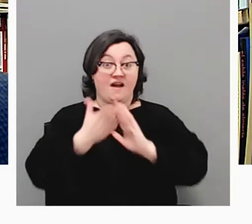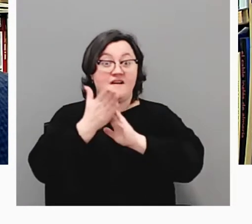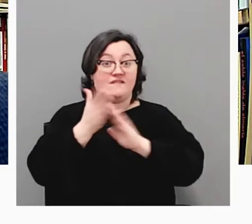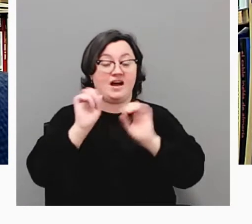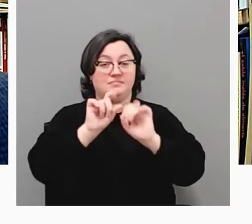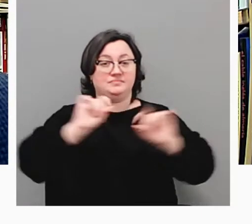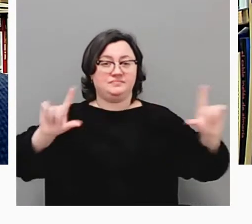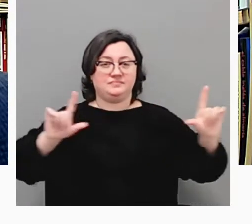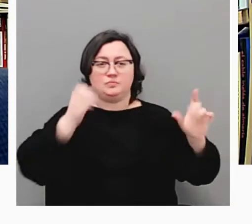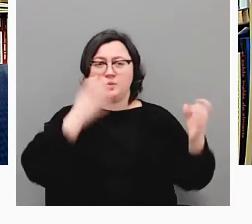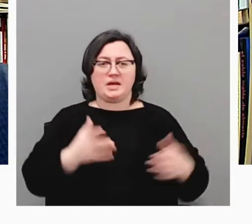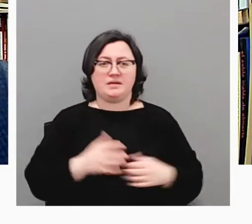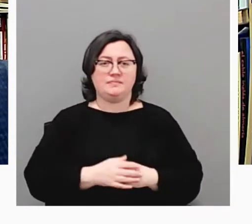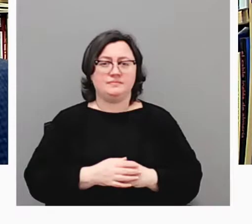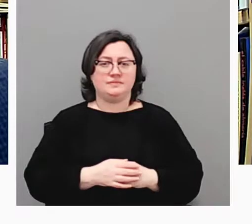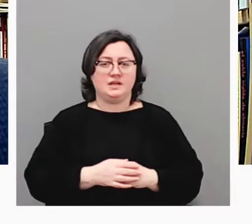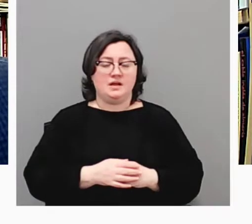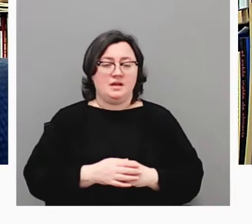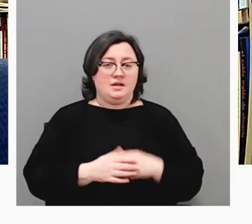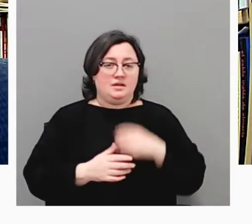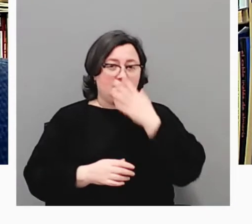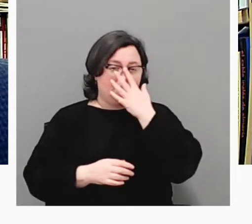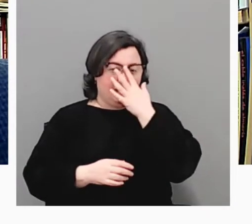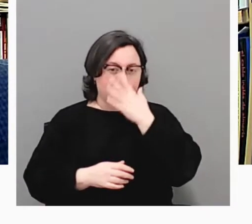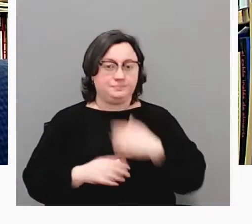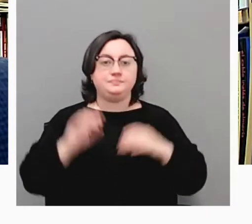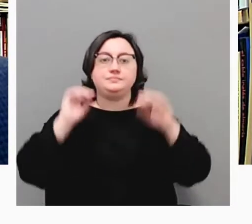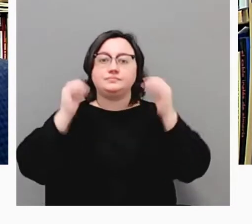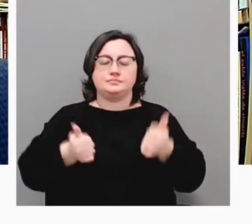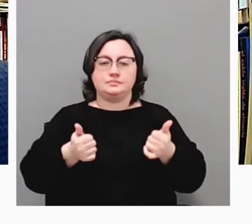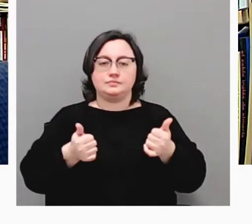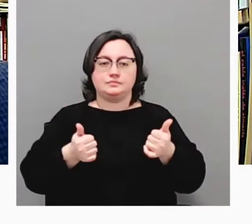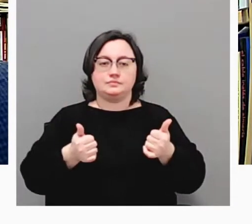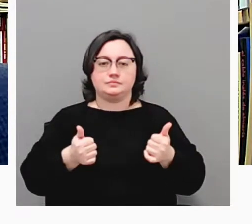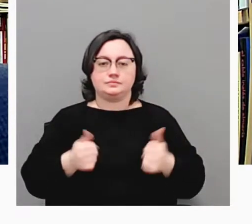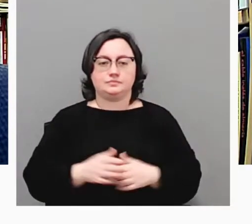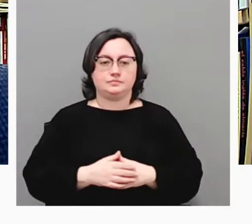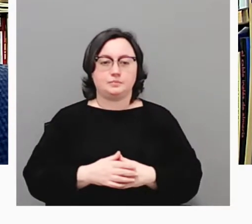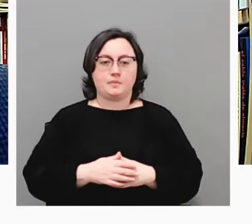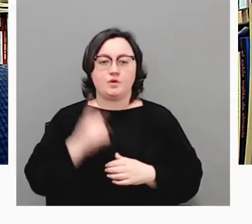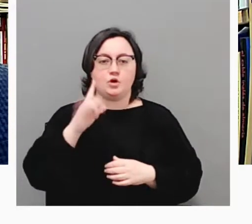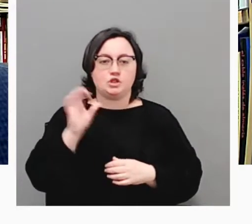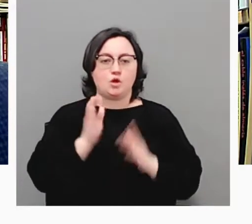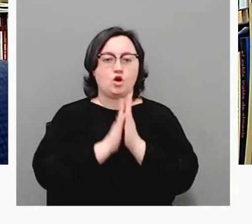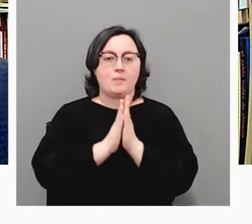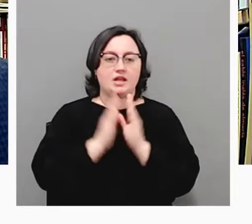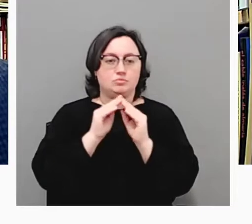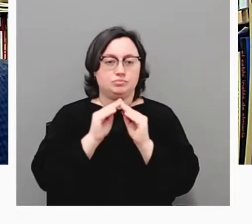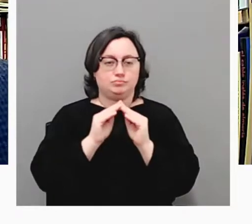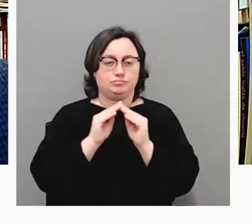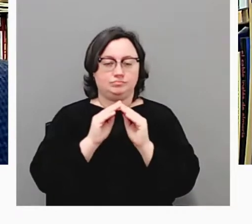Bueno, muy bien, pues... Si quiere ir empezando tanto, y le aviso en unos segundos pues, porque están los compañeros